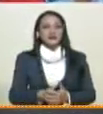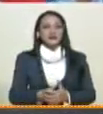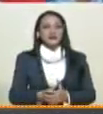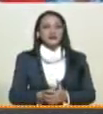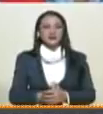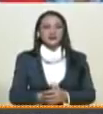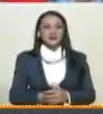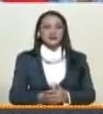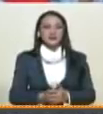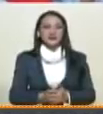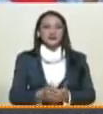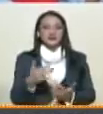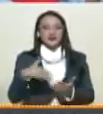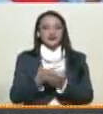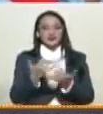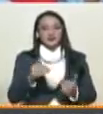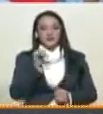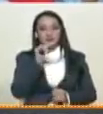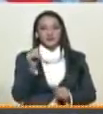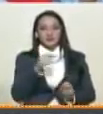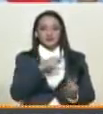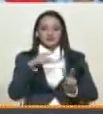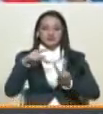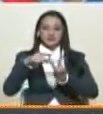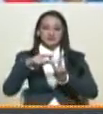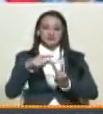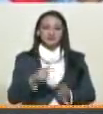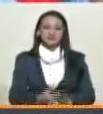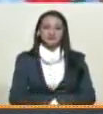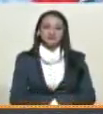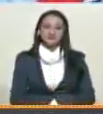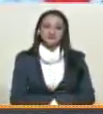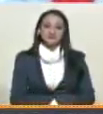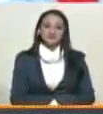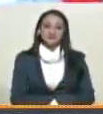del año 2013. Es la información que podemos aportar a esta hora y con ella retornamos. Este contacto informativo, adelante.